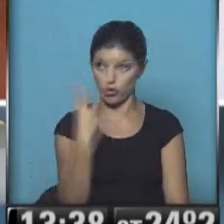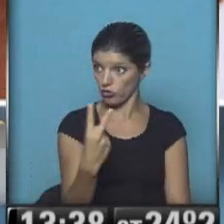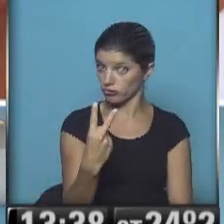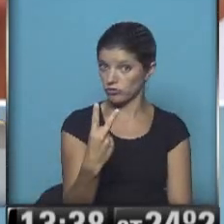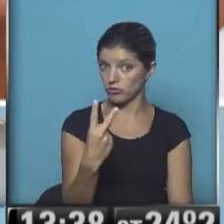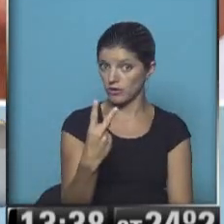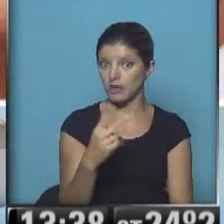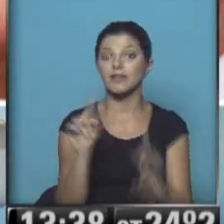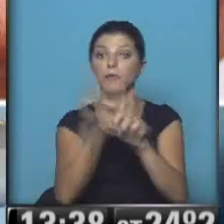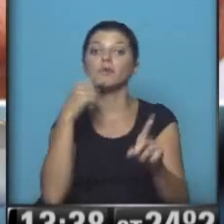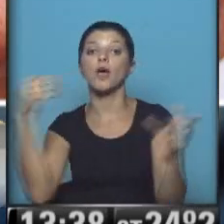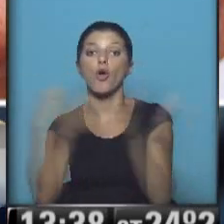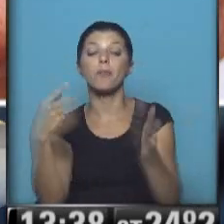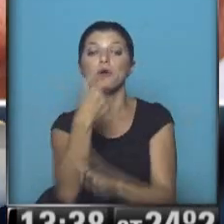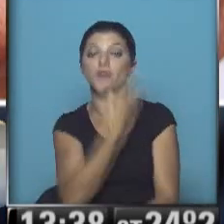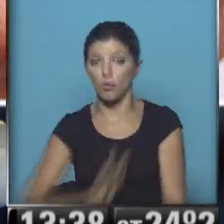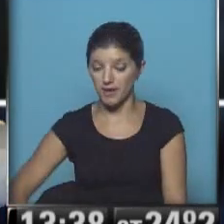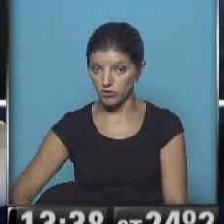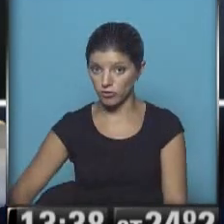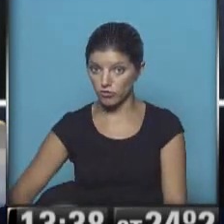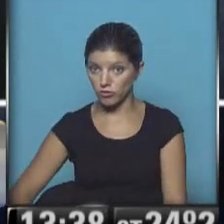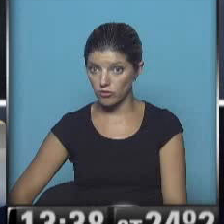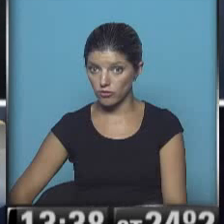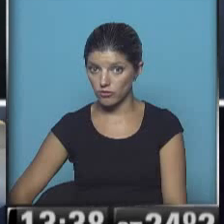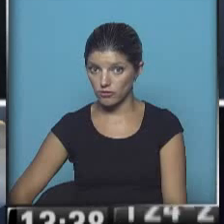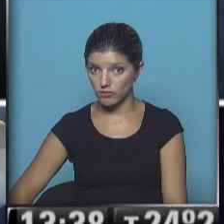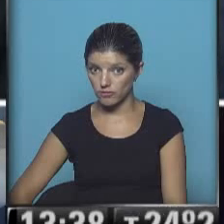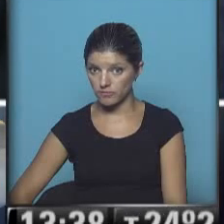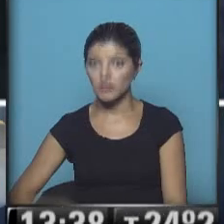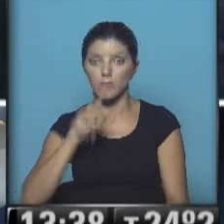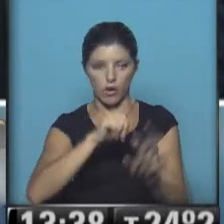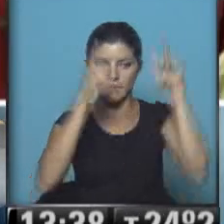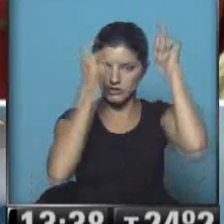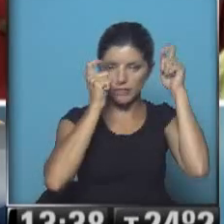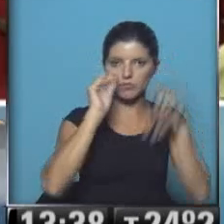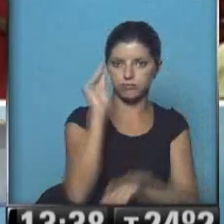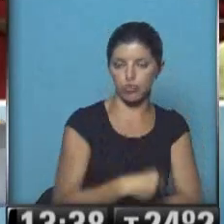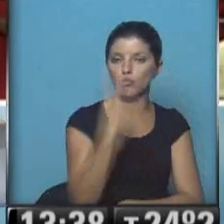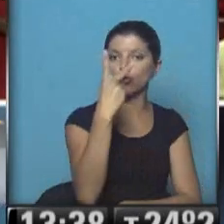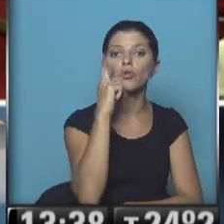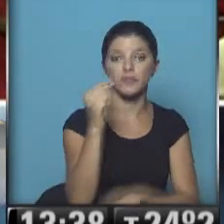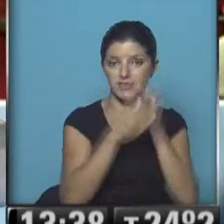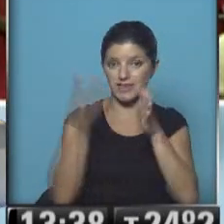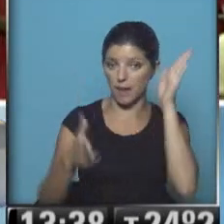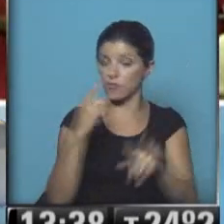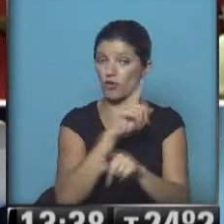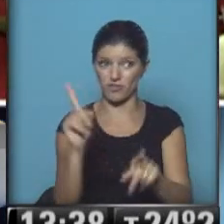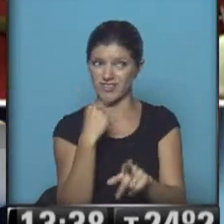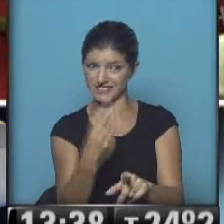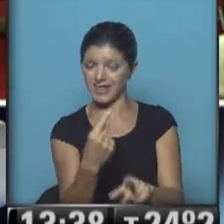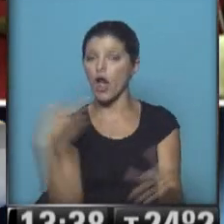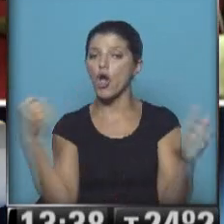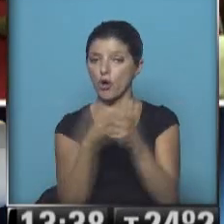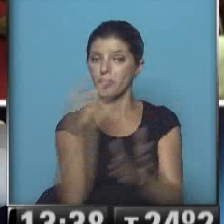que tampoco llamaban golpe de estado aquellos que se levantaron en que derrocaron a Hugo Chávez no lo llamaban estado y además el